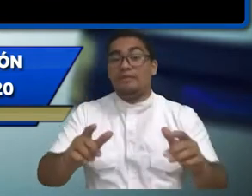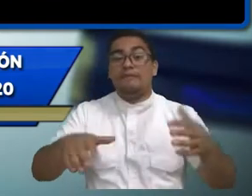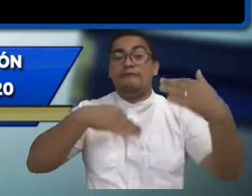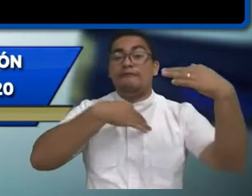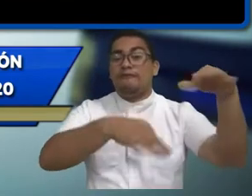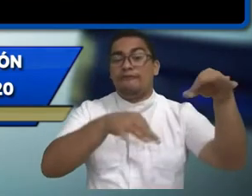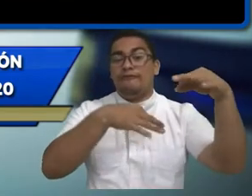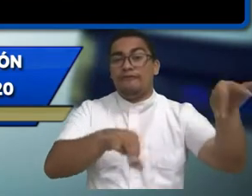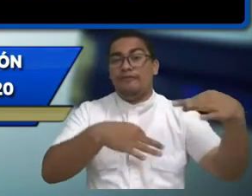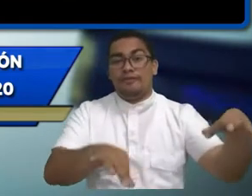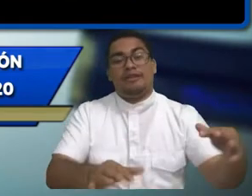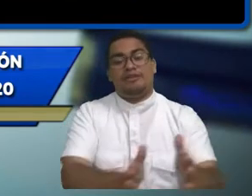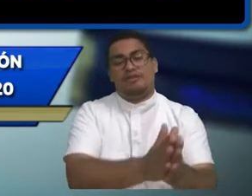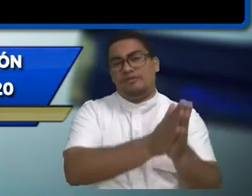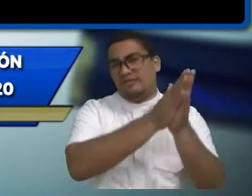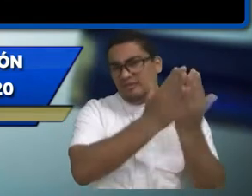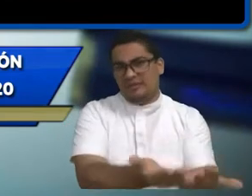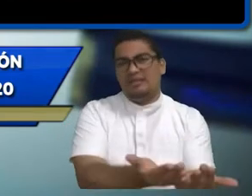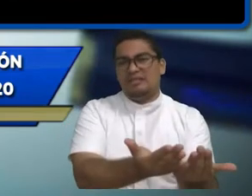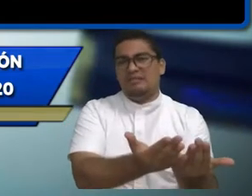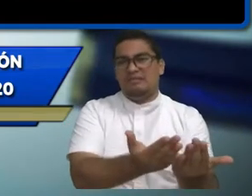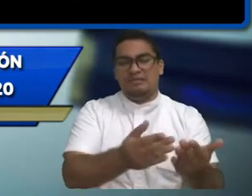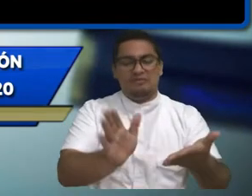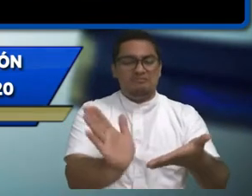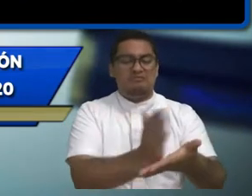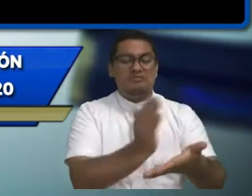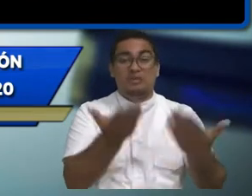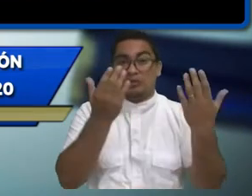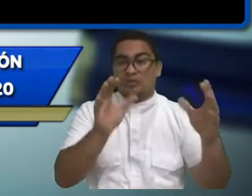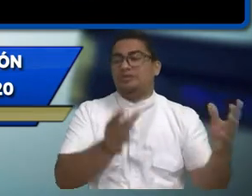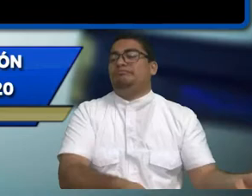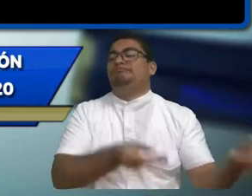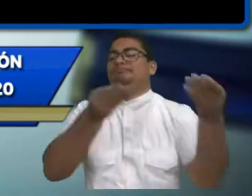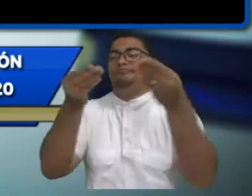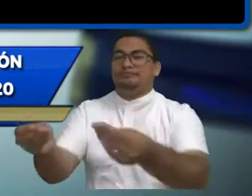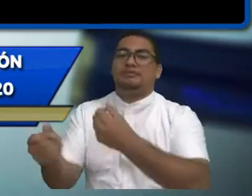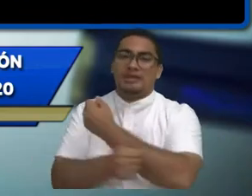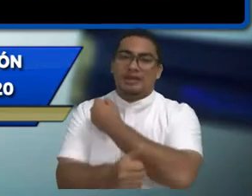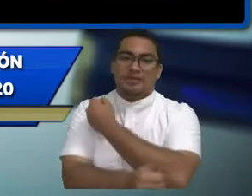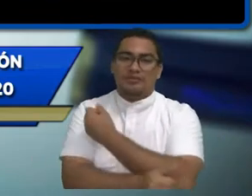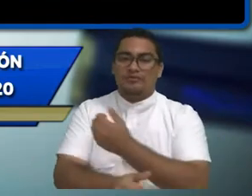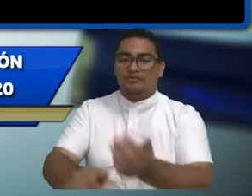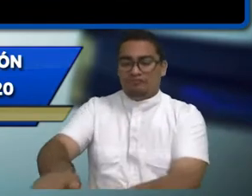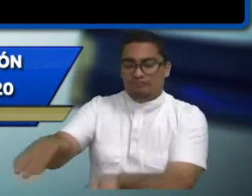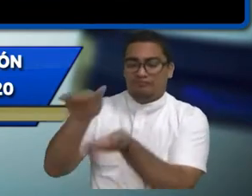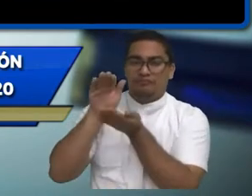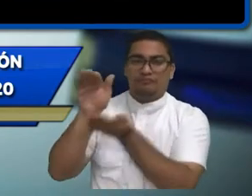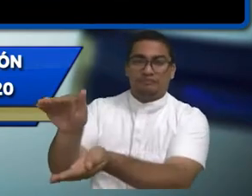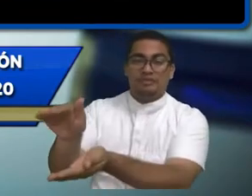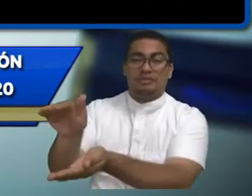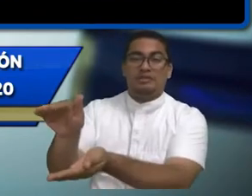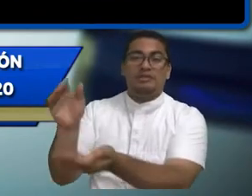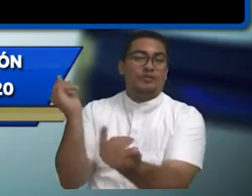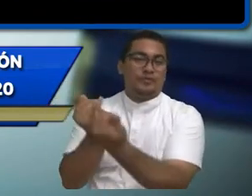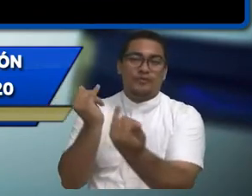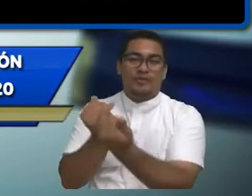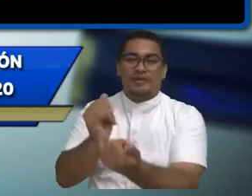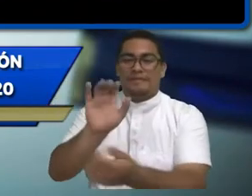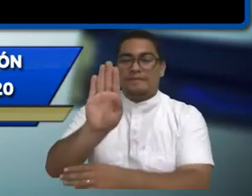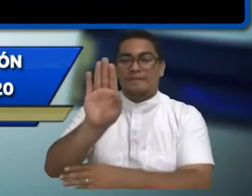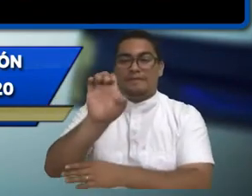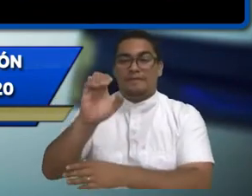es material del protagonista entonces todo esto es un paquete que vas armando y que se traduce en una beca